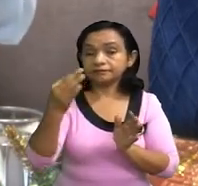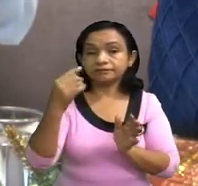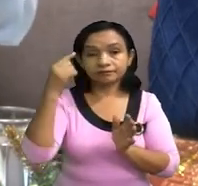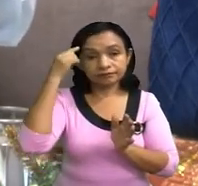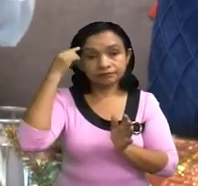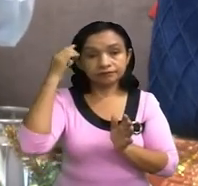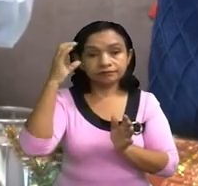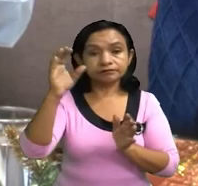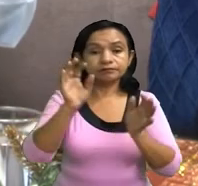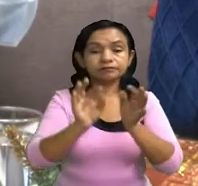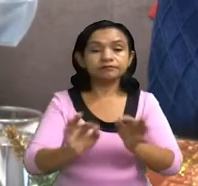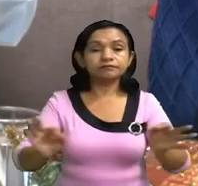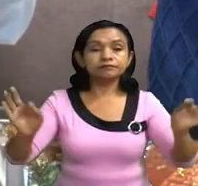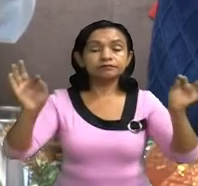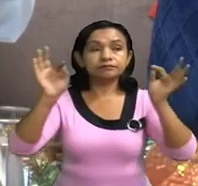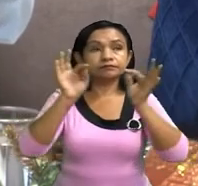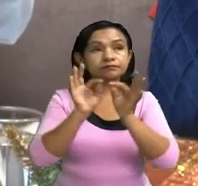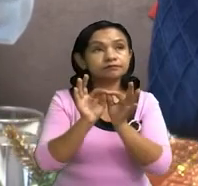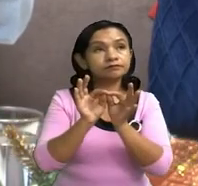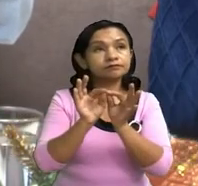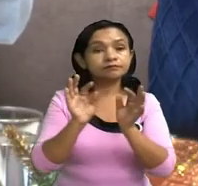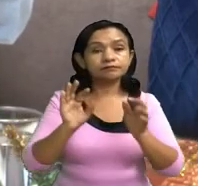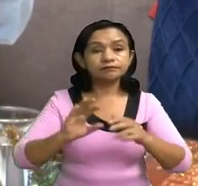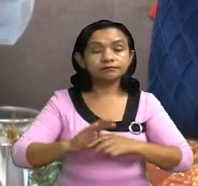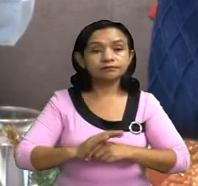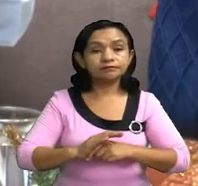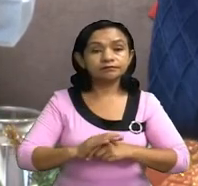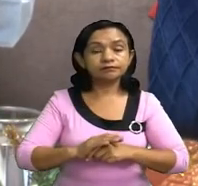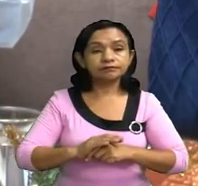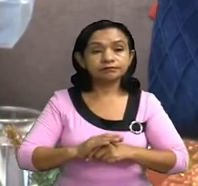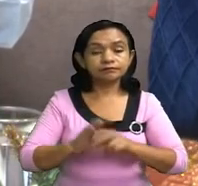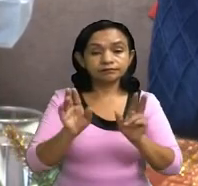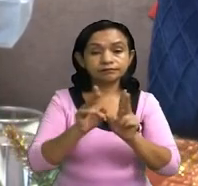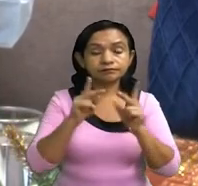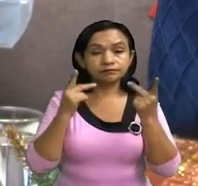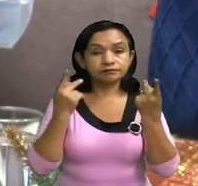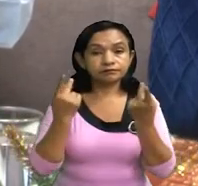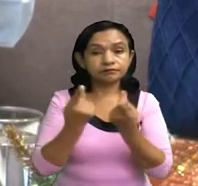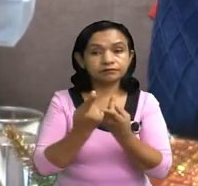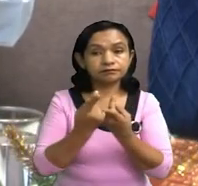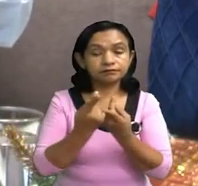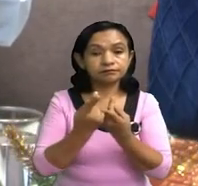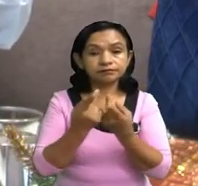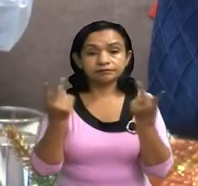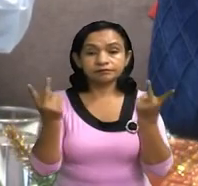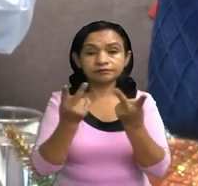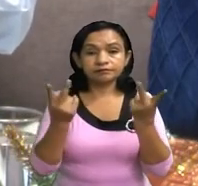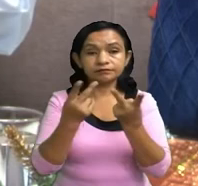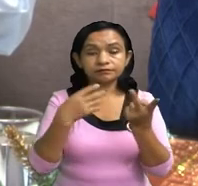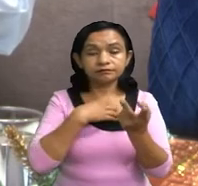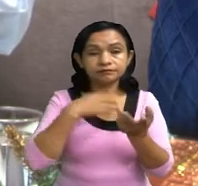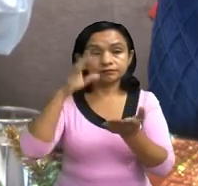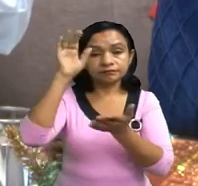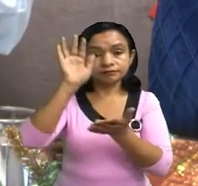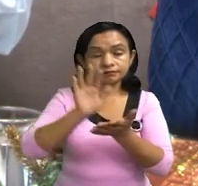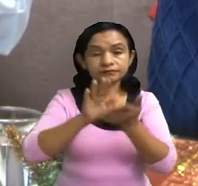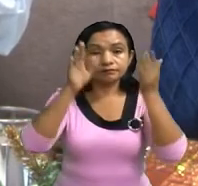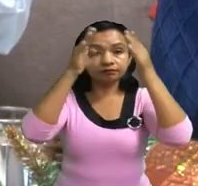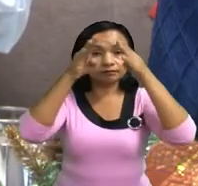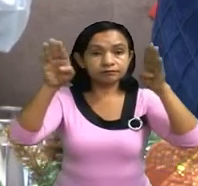que es importantísimo que el pueblo viva su espíritu de